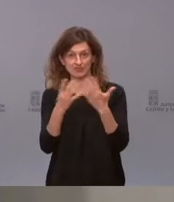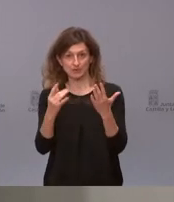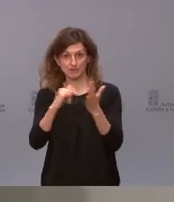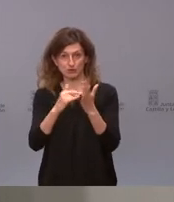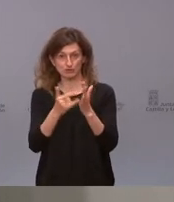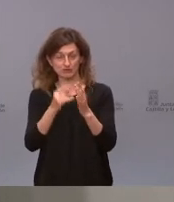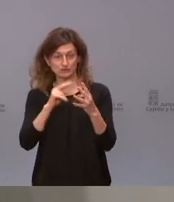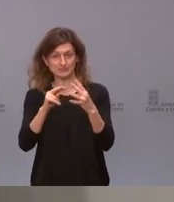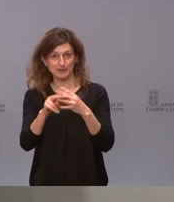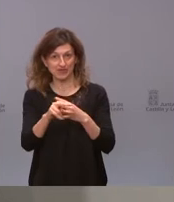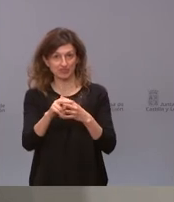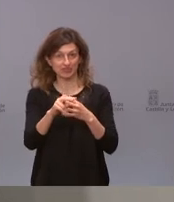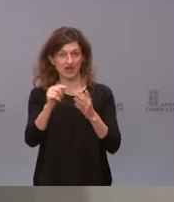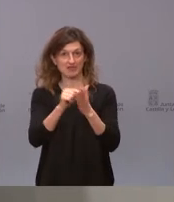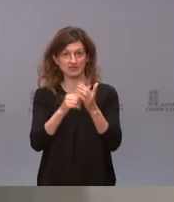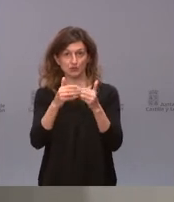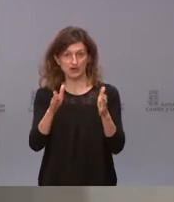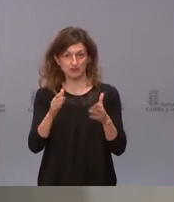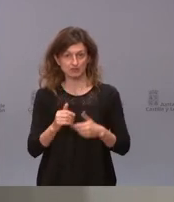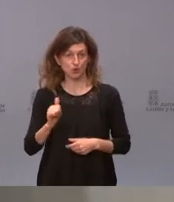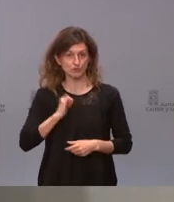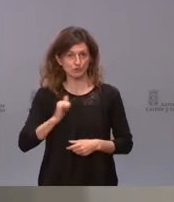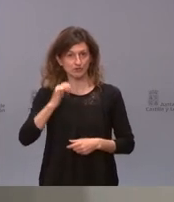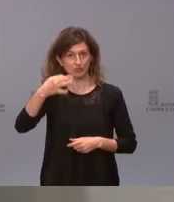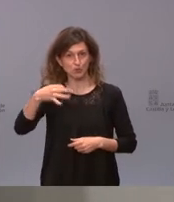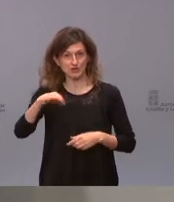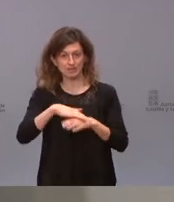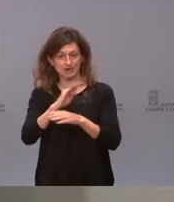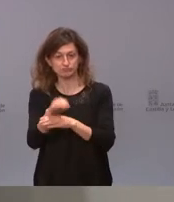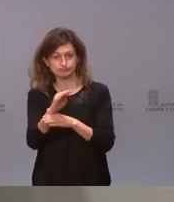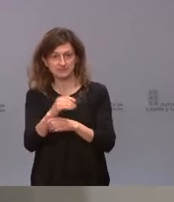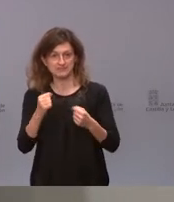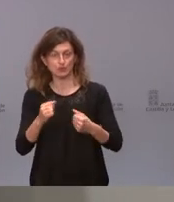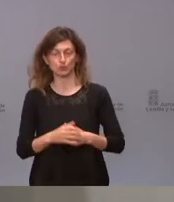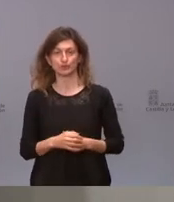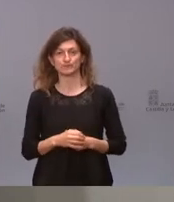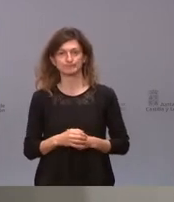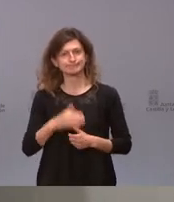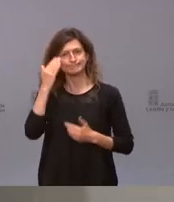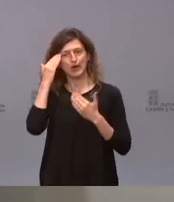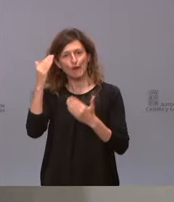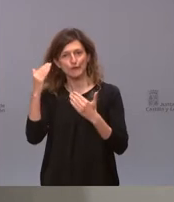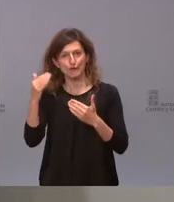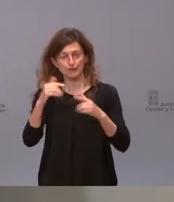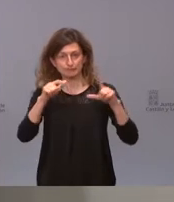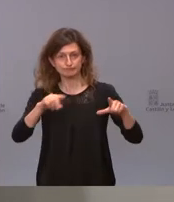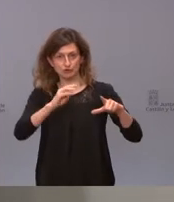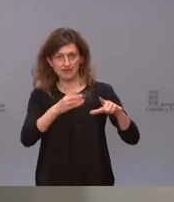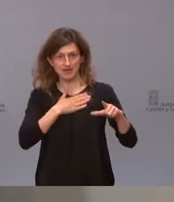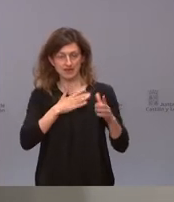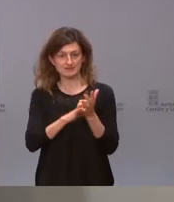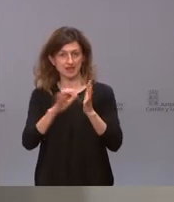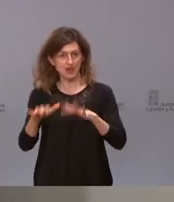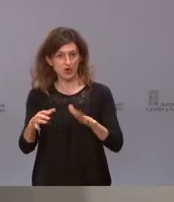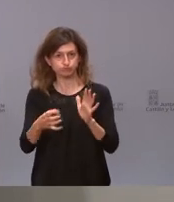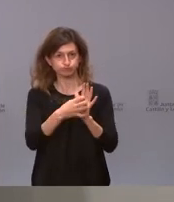transparencia y datos abiertos una oportunidad única para proteger la salud es un honor que le importa el corporativo de castilla y léon se